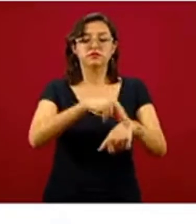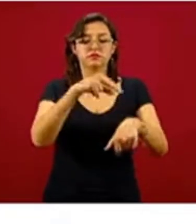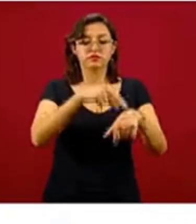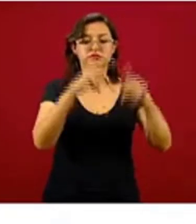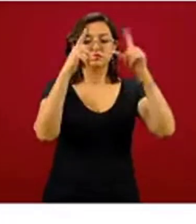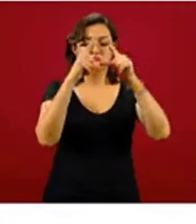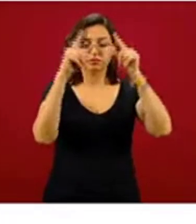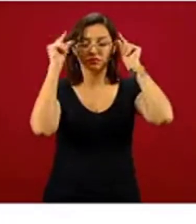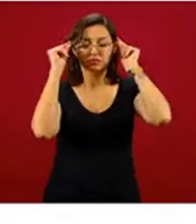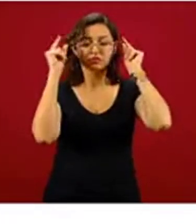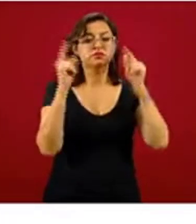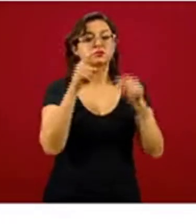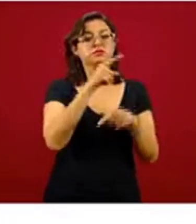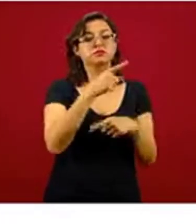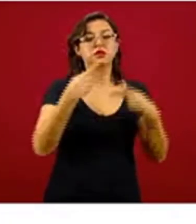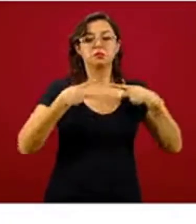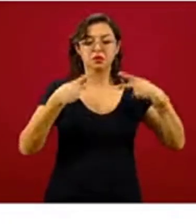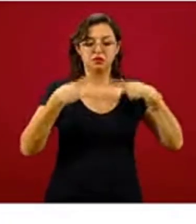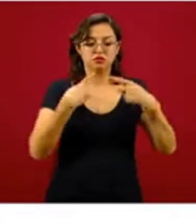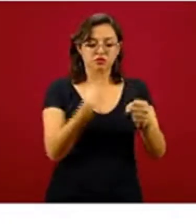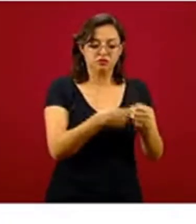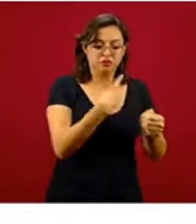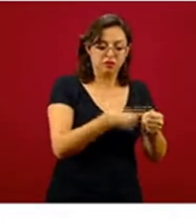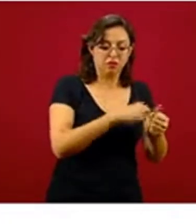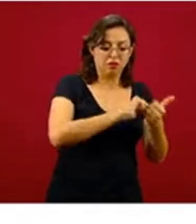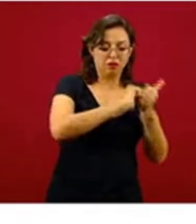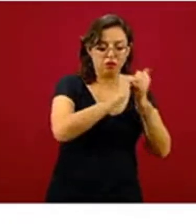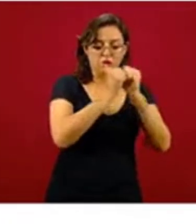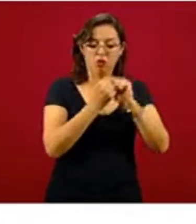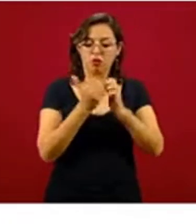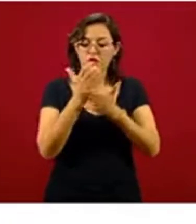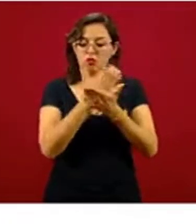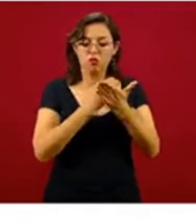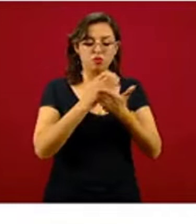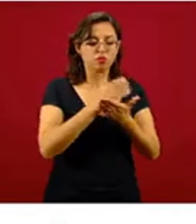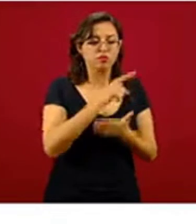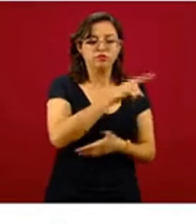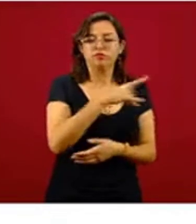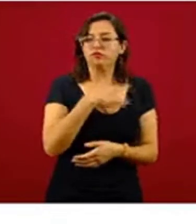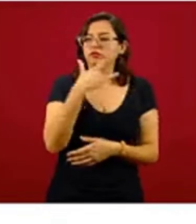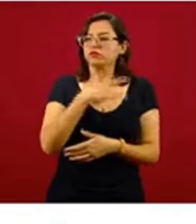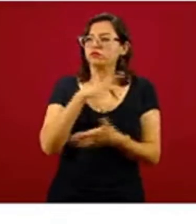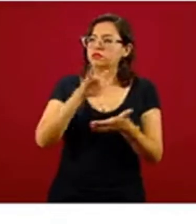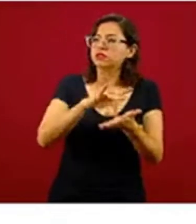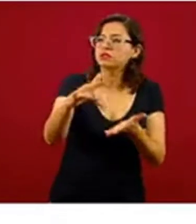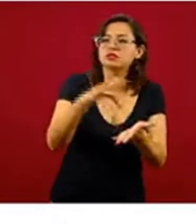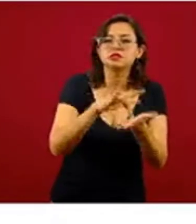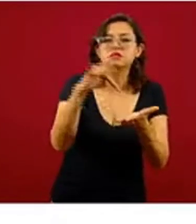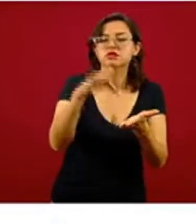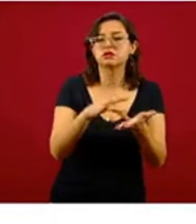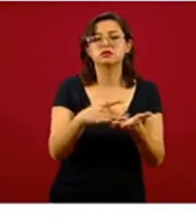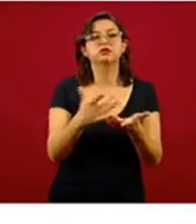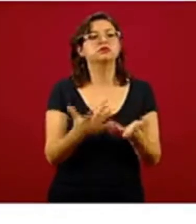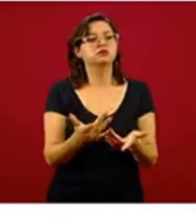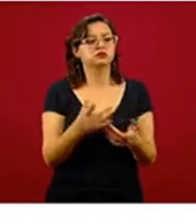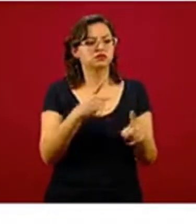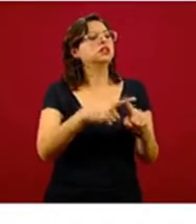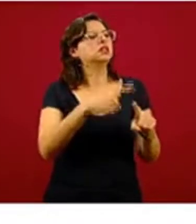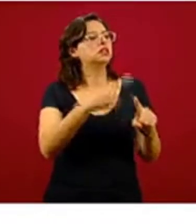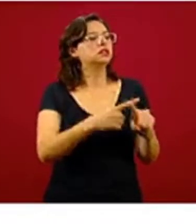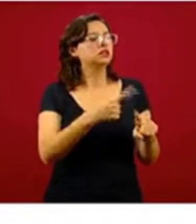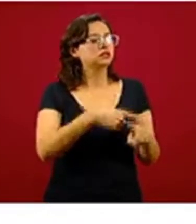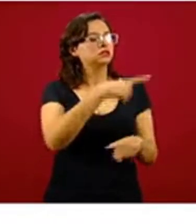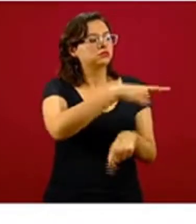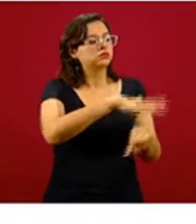por pacientes COVID recuperados. Que sean los pacientes COVID recuperados quienes, a partir de una convocatoria que se va a emitir, sea